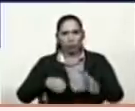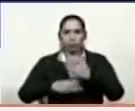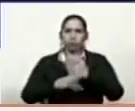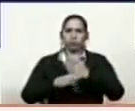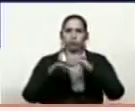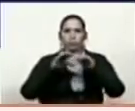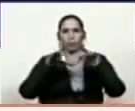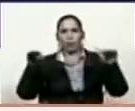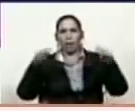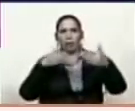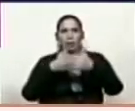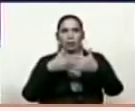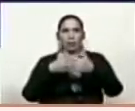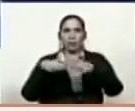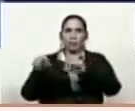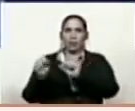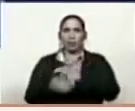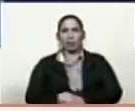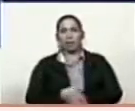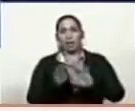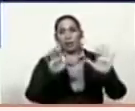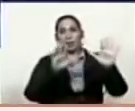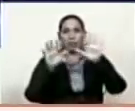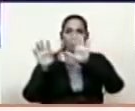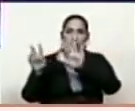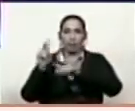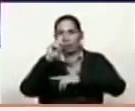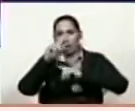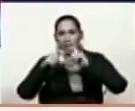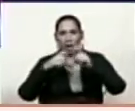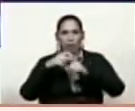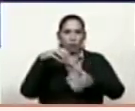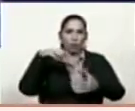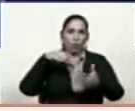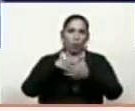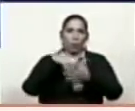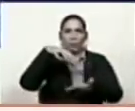tribuna antiimperialista a 17 años del golpe de Estado del